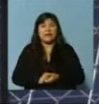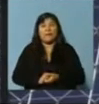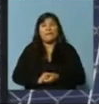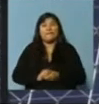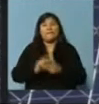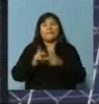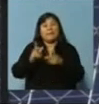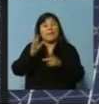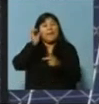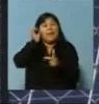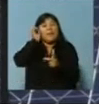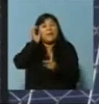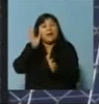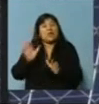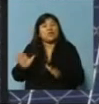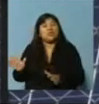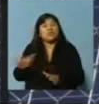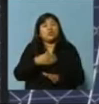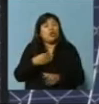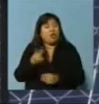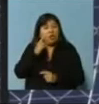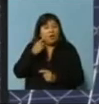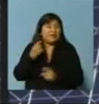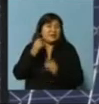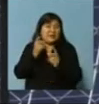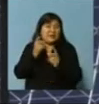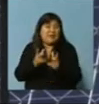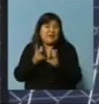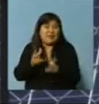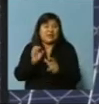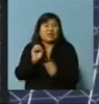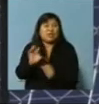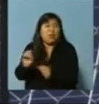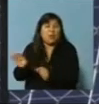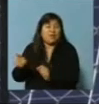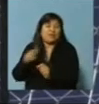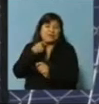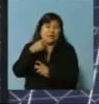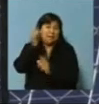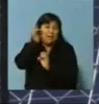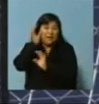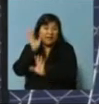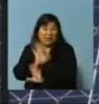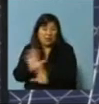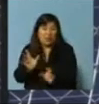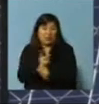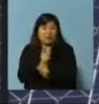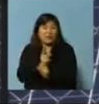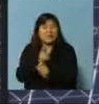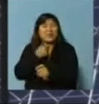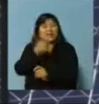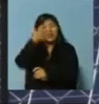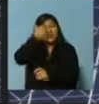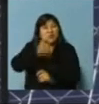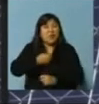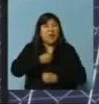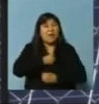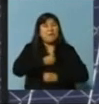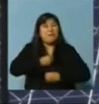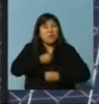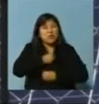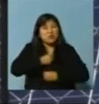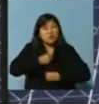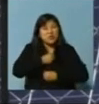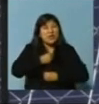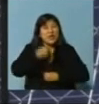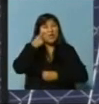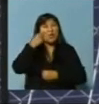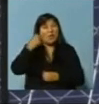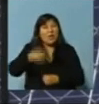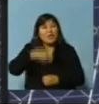Discúlpeme si no los llego a nombrar, estoy emocionado realmente por este día tan especial para la Ciénaga.